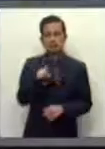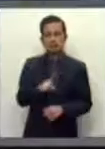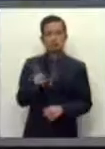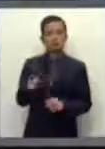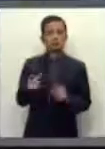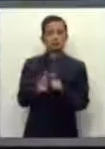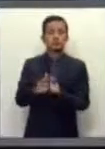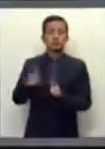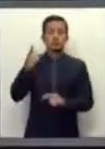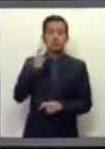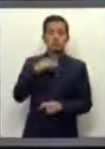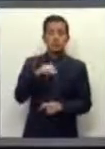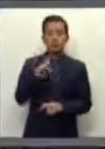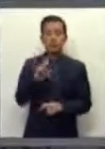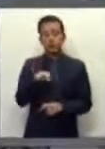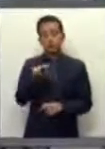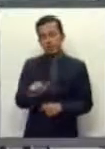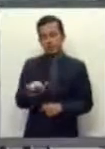del Grupo Parlamentario de Morena.